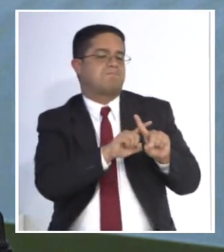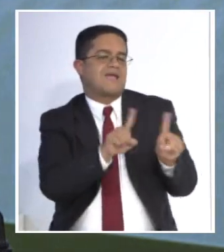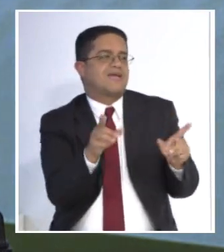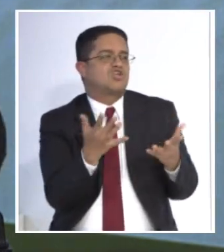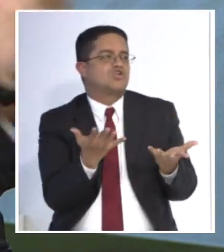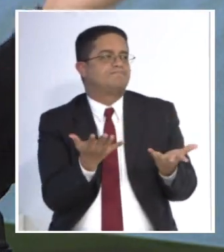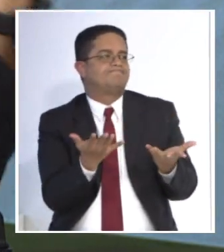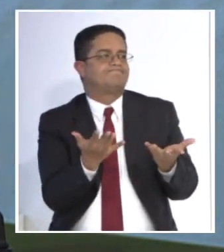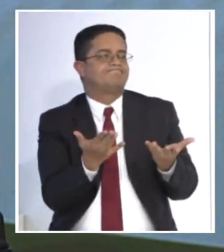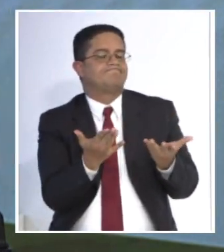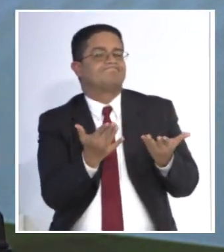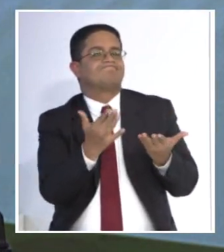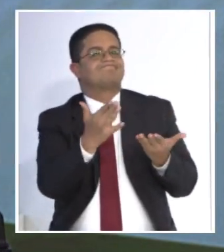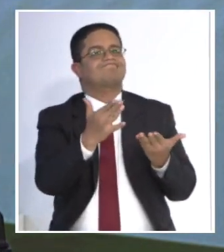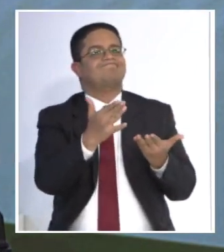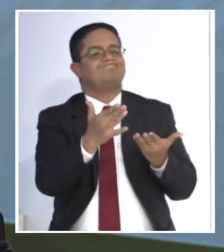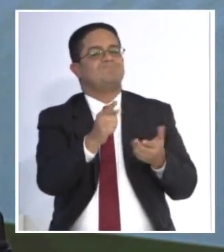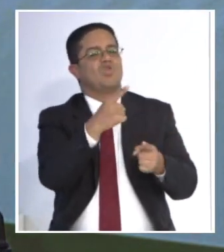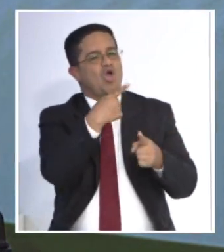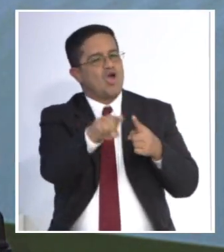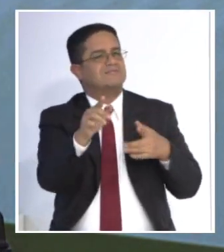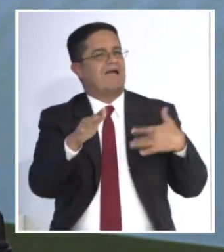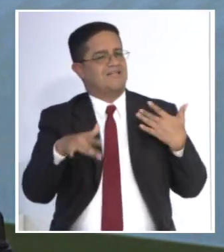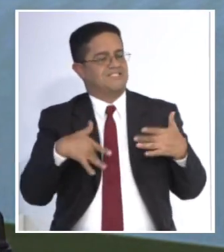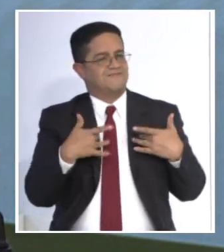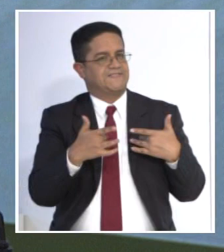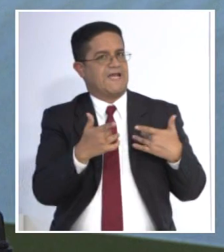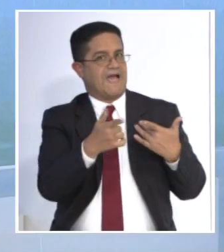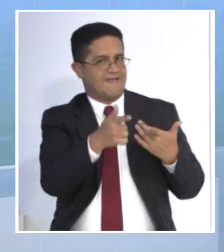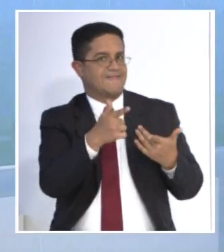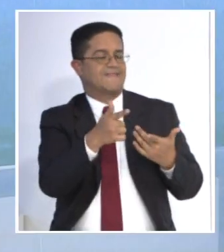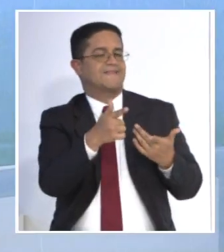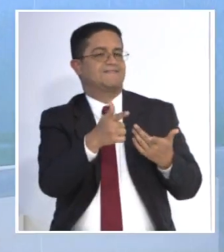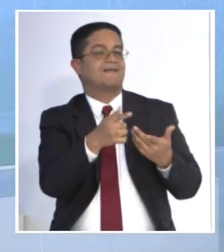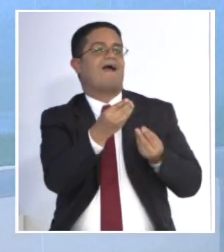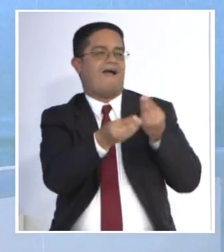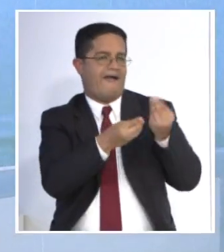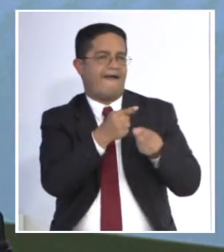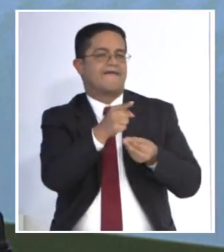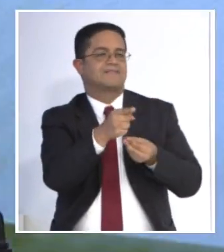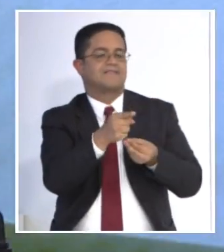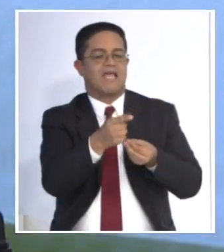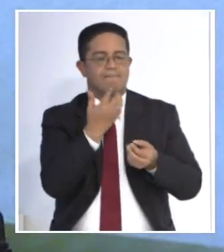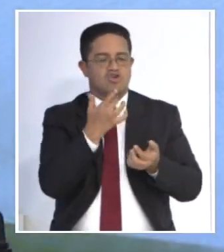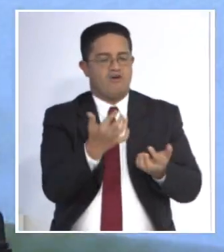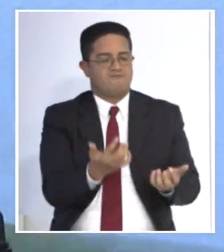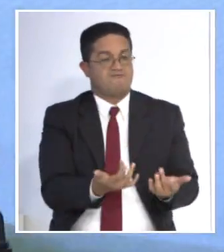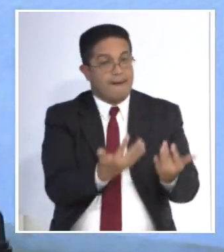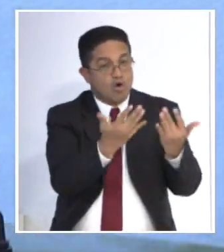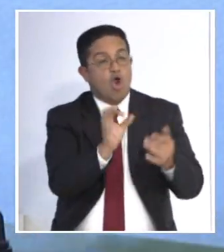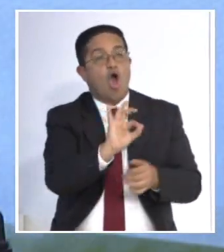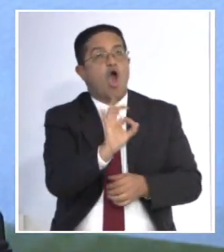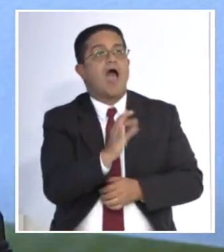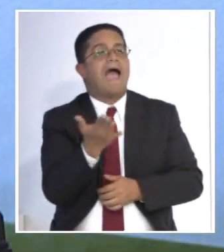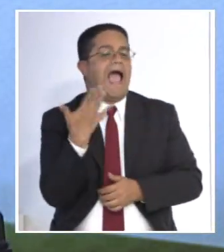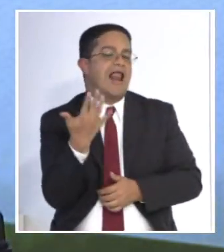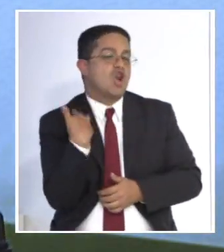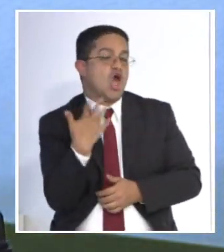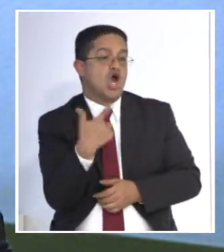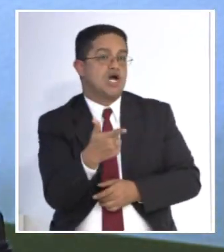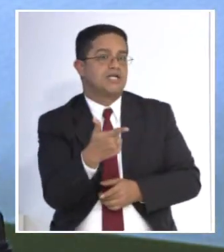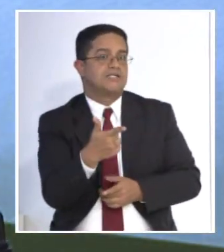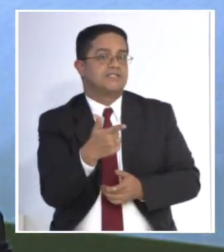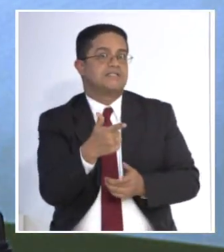la condición es otro tipo de actividades remanentes. Claro. Es decir, no es la exposición al vapor o al calor que te produce el túnel